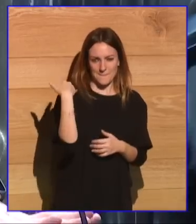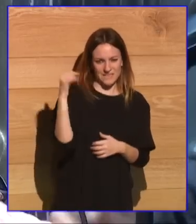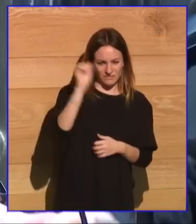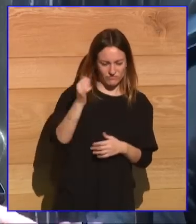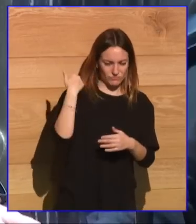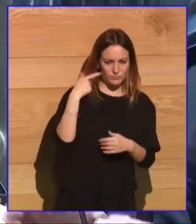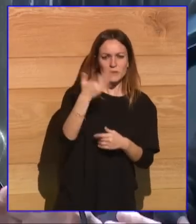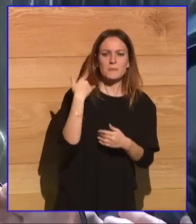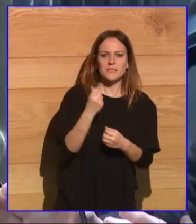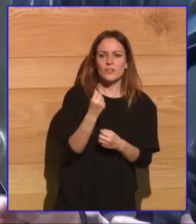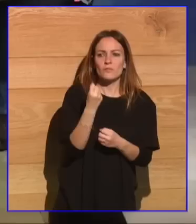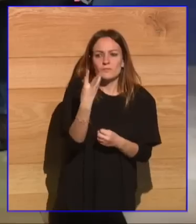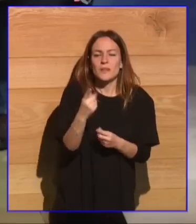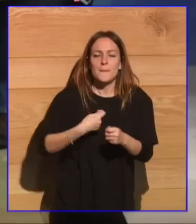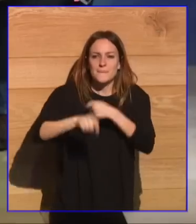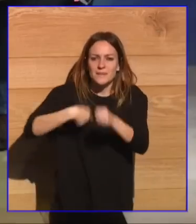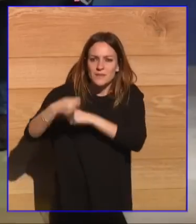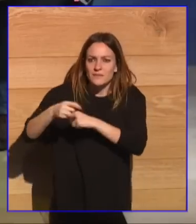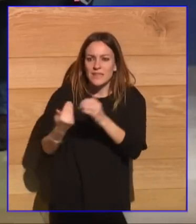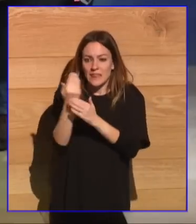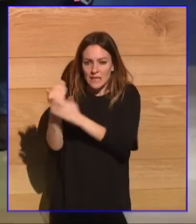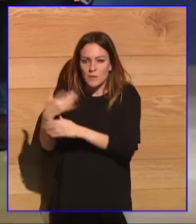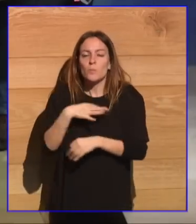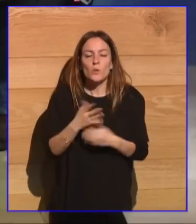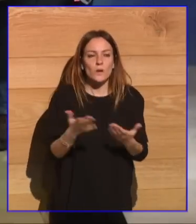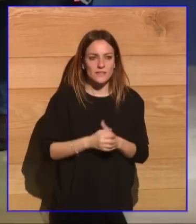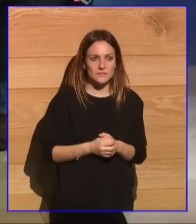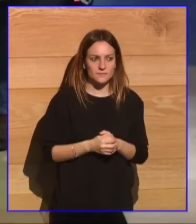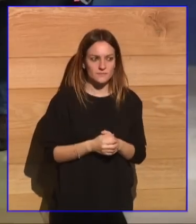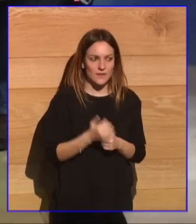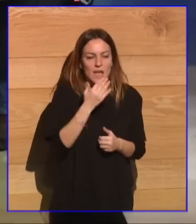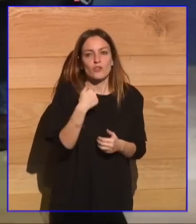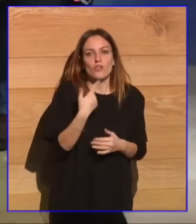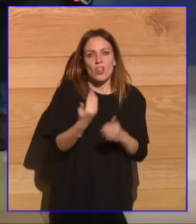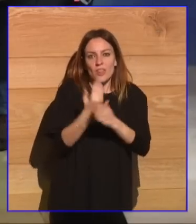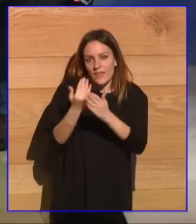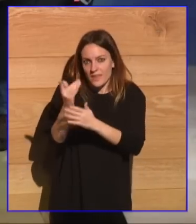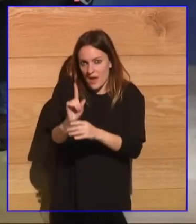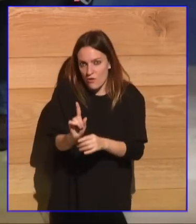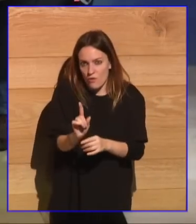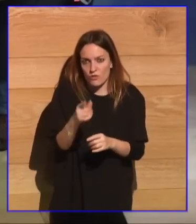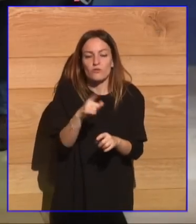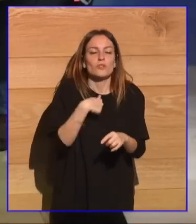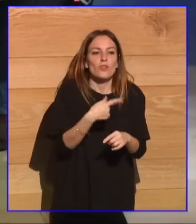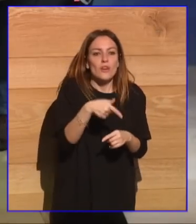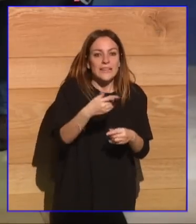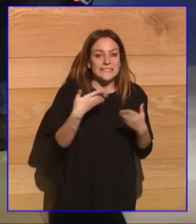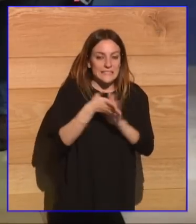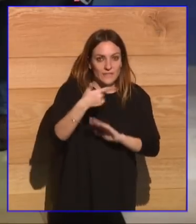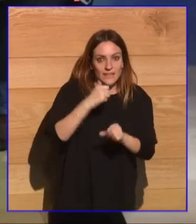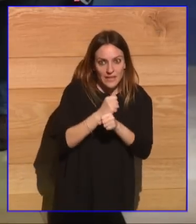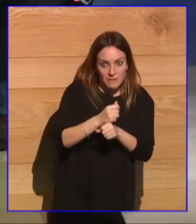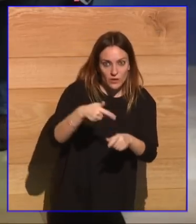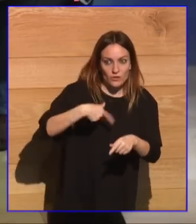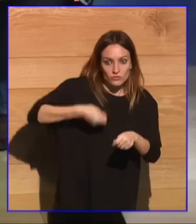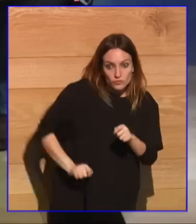podías vender al día? No, al día no era artesanal, yo podía vender. Era coadyuvante para mis cosas, yo no vivía de eso, yo trabajaba en